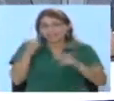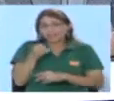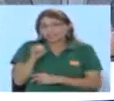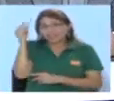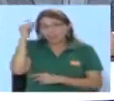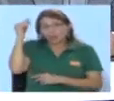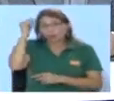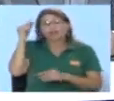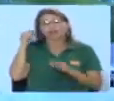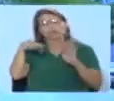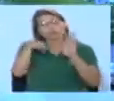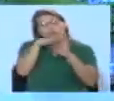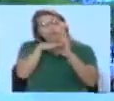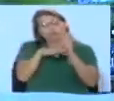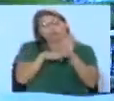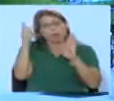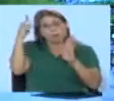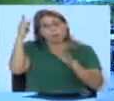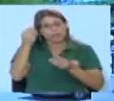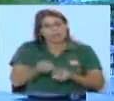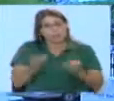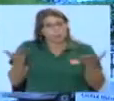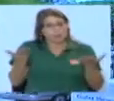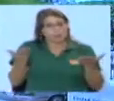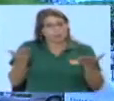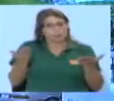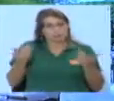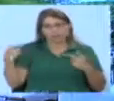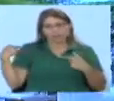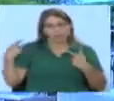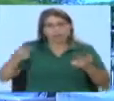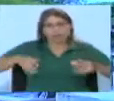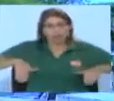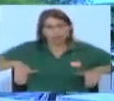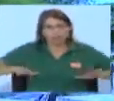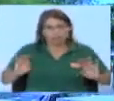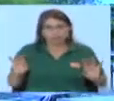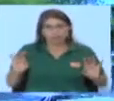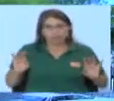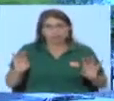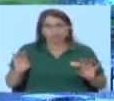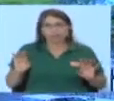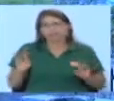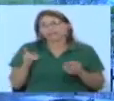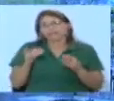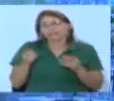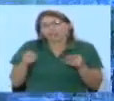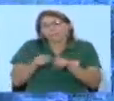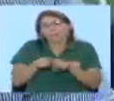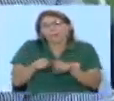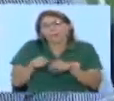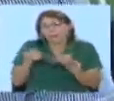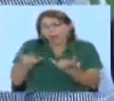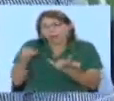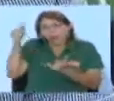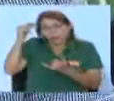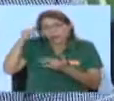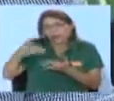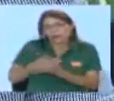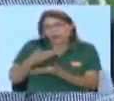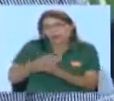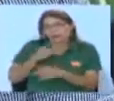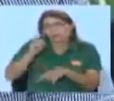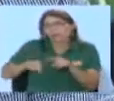dicta política pública, que hasta el momento no la ha dictado, y tampoco lo vamos a hacer responsable a pocos meses de haber arrancado el